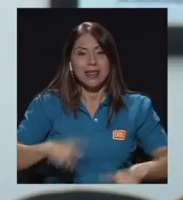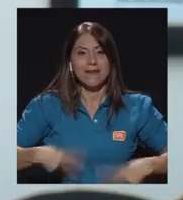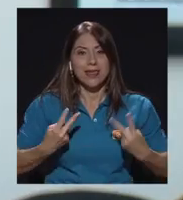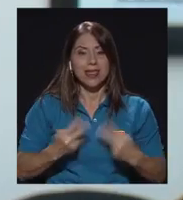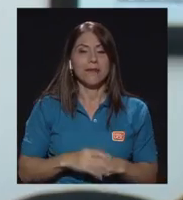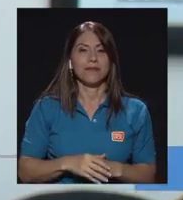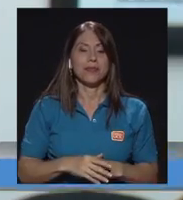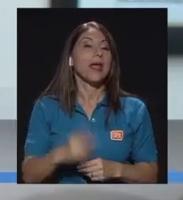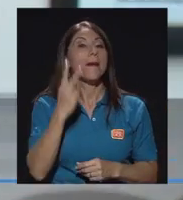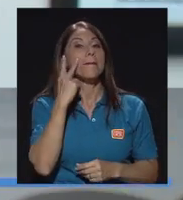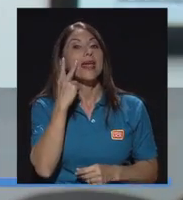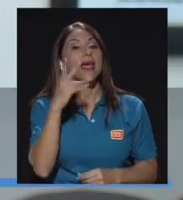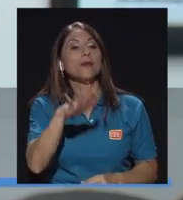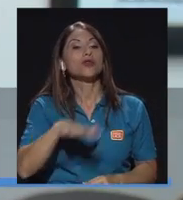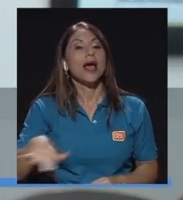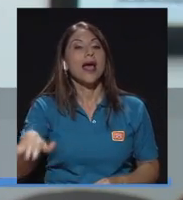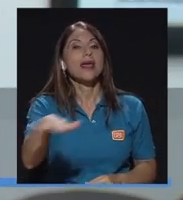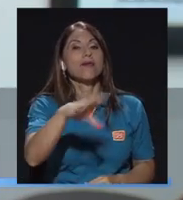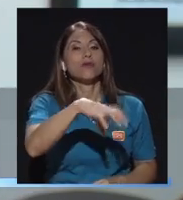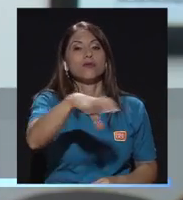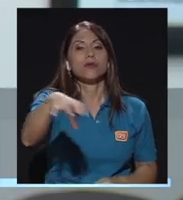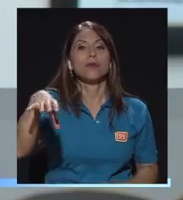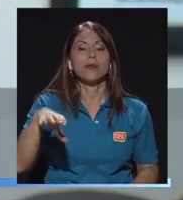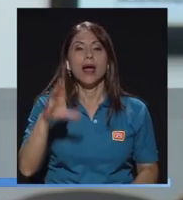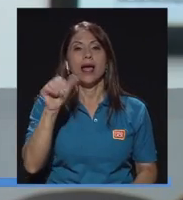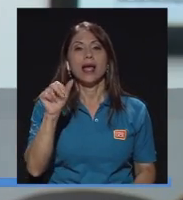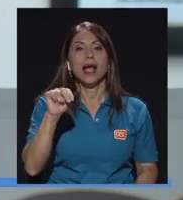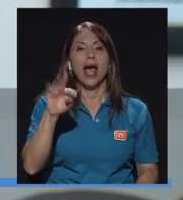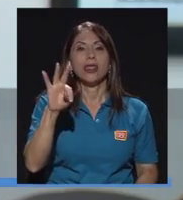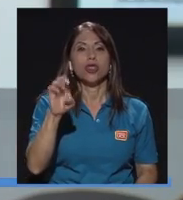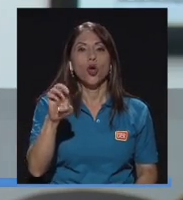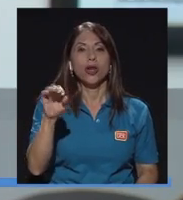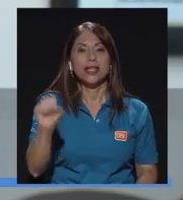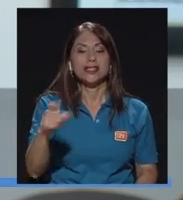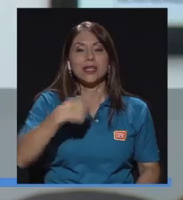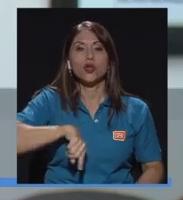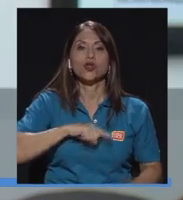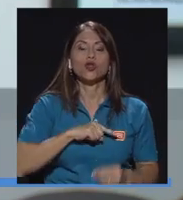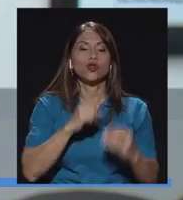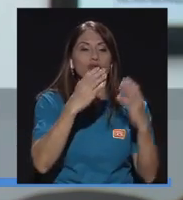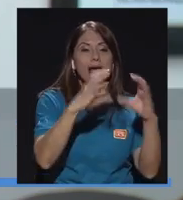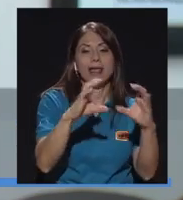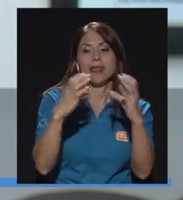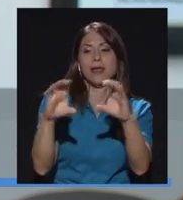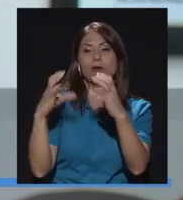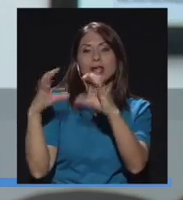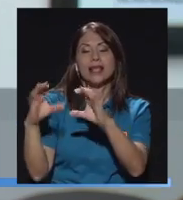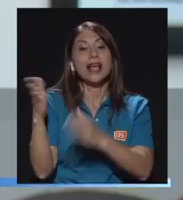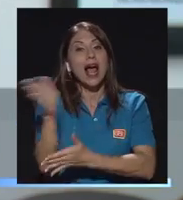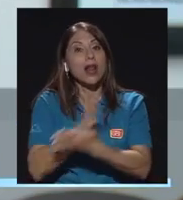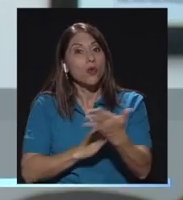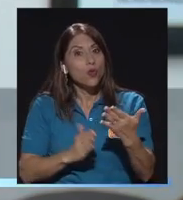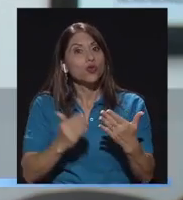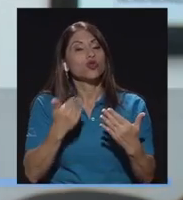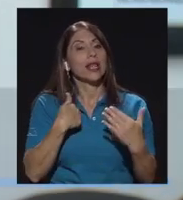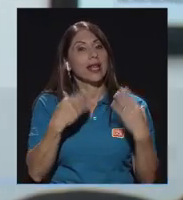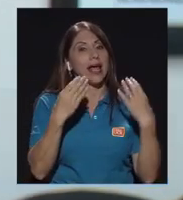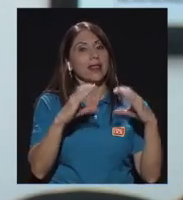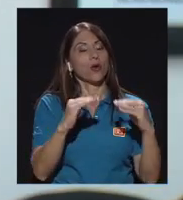que nosotros los hemos dividido en categorías. Hay unos cantones que tienen la categoría muy